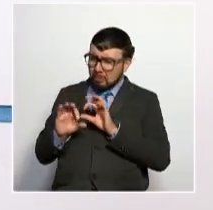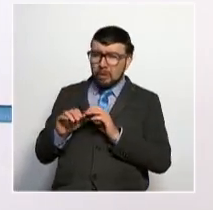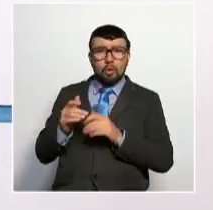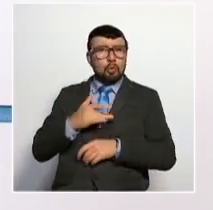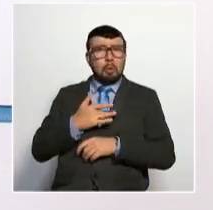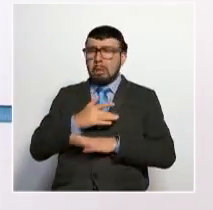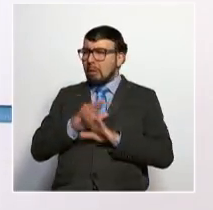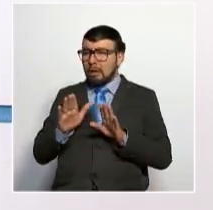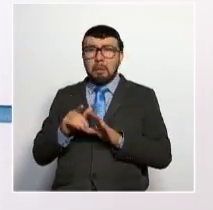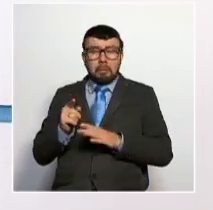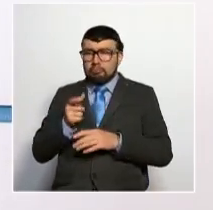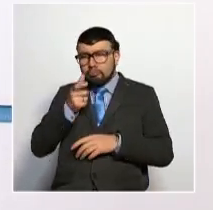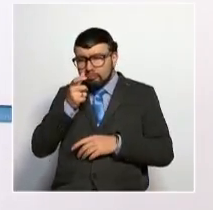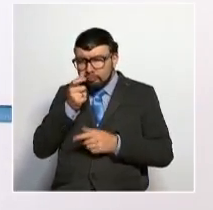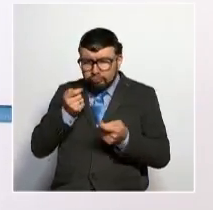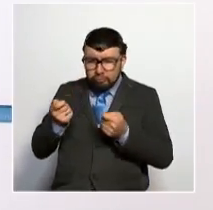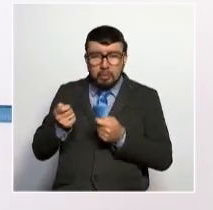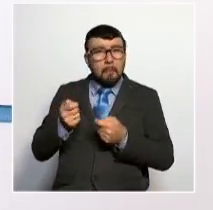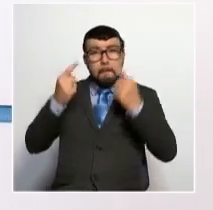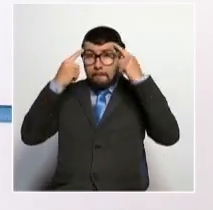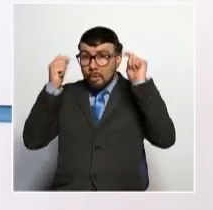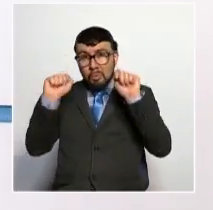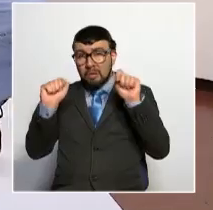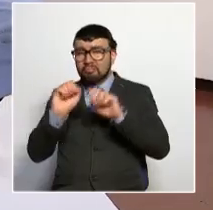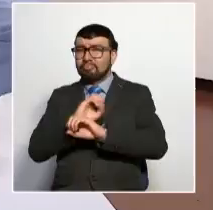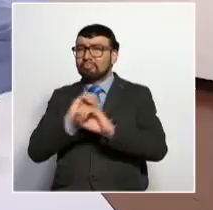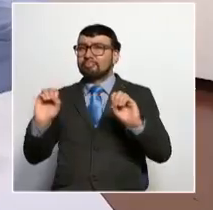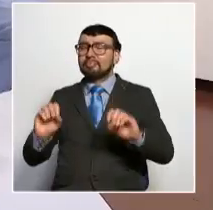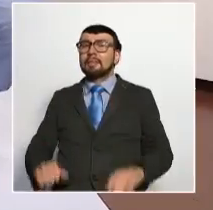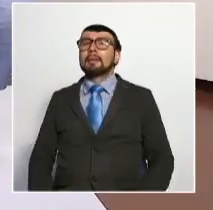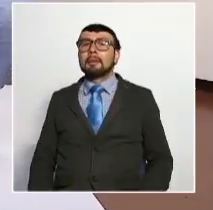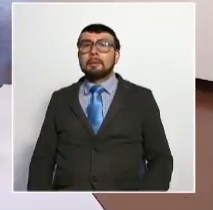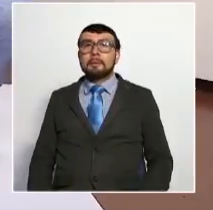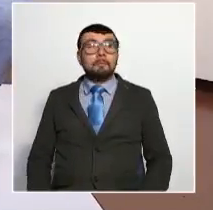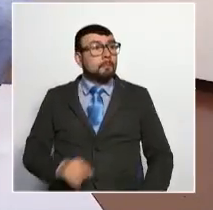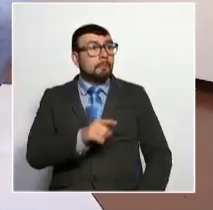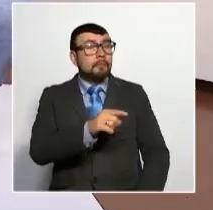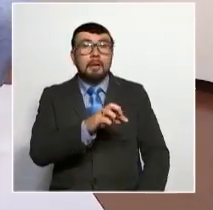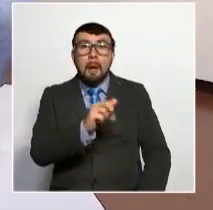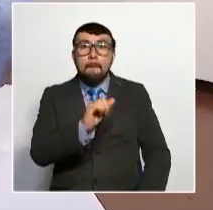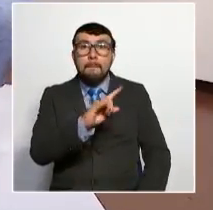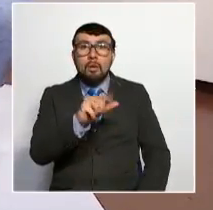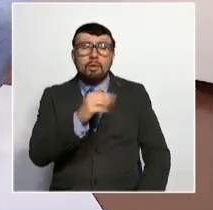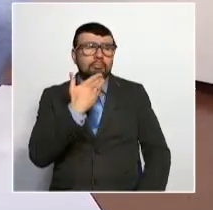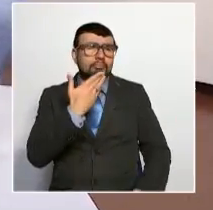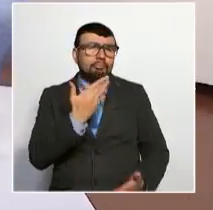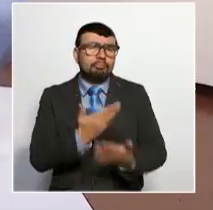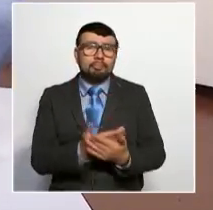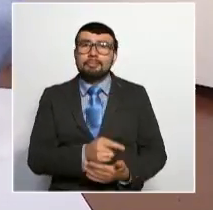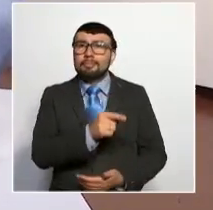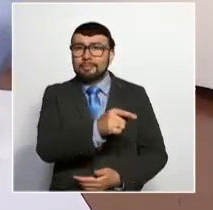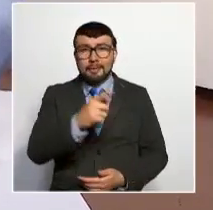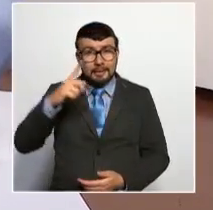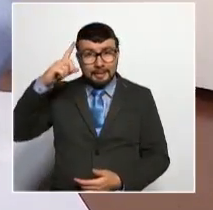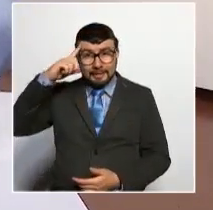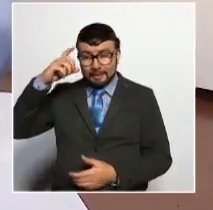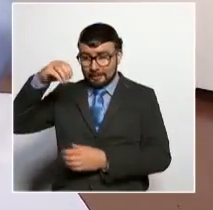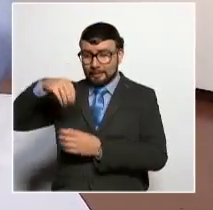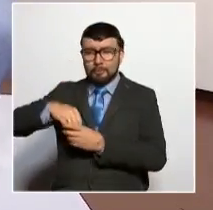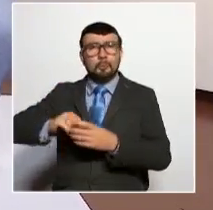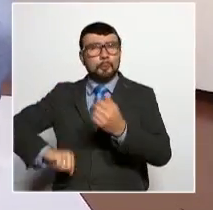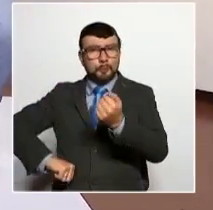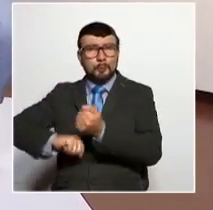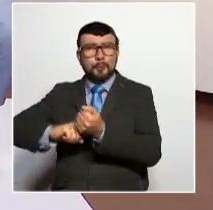hacemos seguimiento y no hay que preocuparse por ellos. Doctora Paula Andrea Gallego, muchas gracias. Ella es la ginecóloga oncóloga que nos